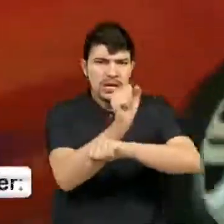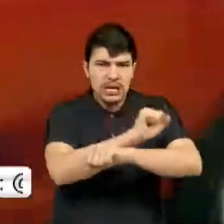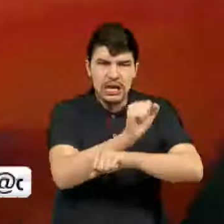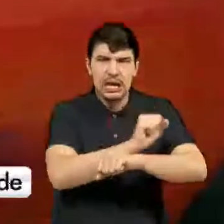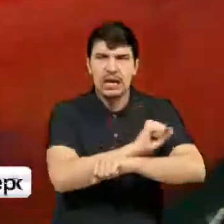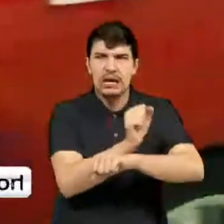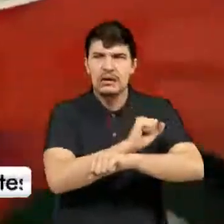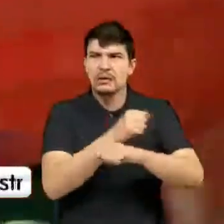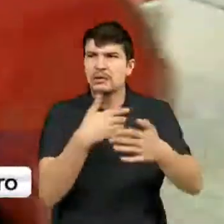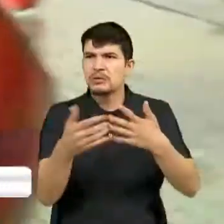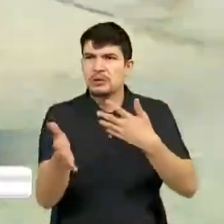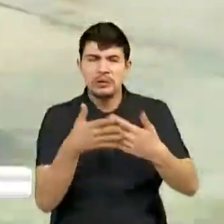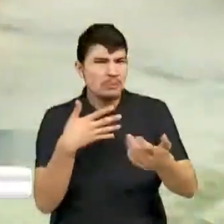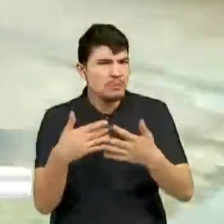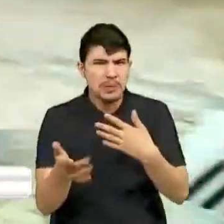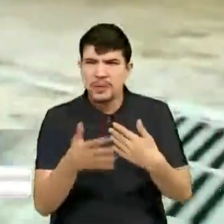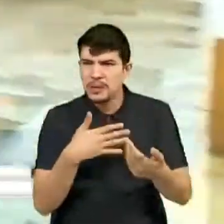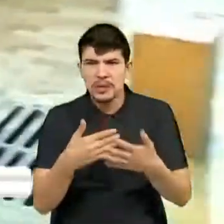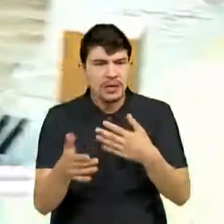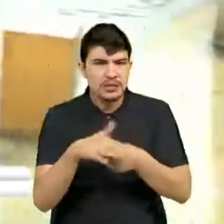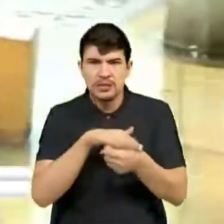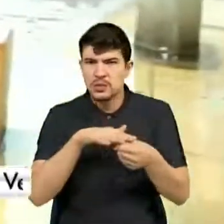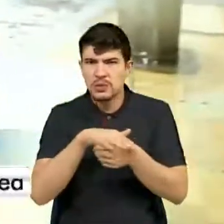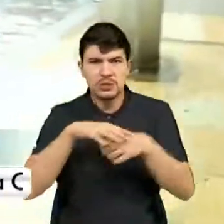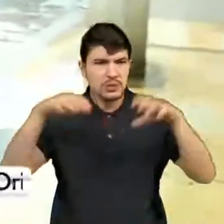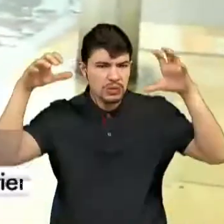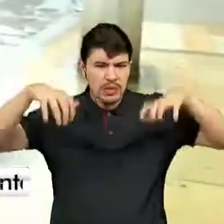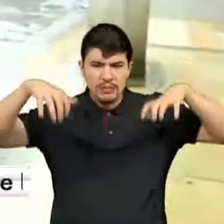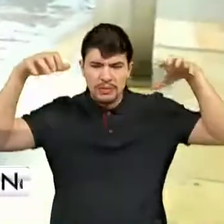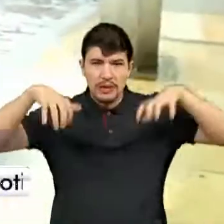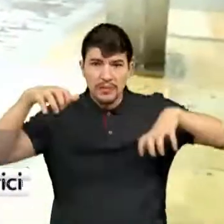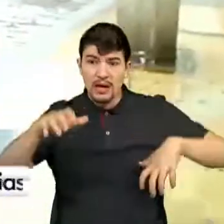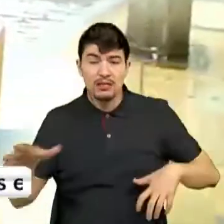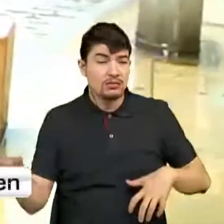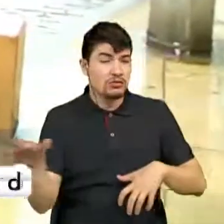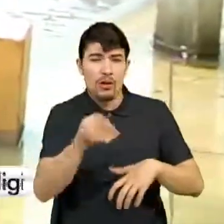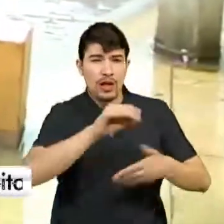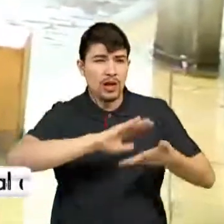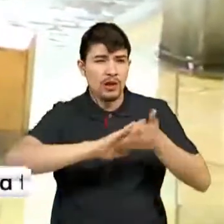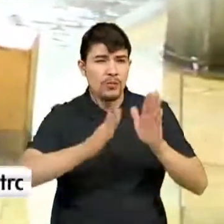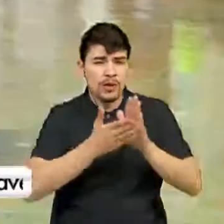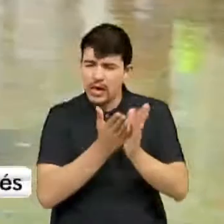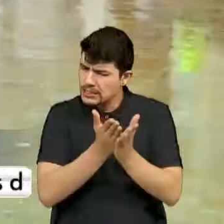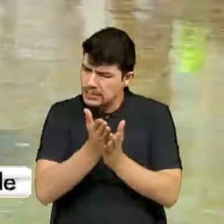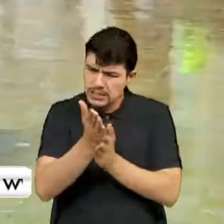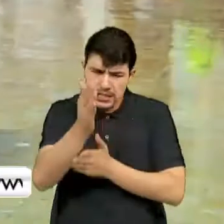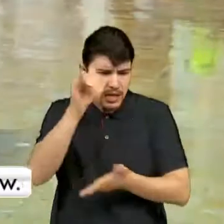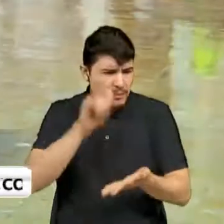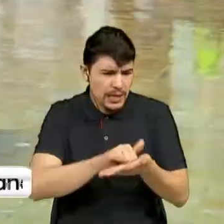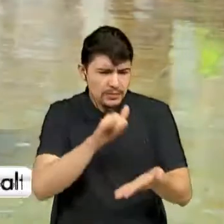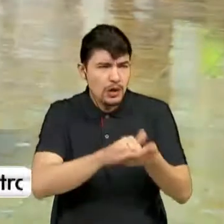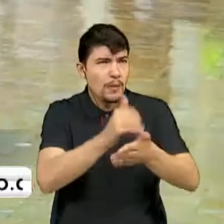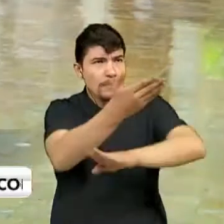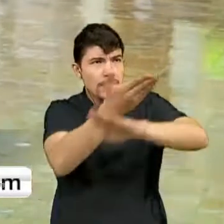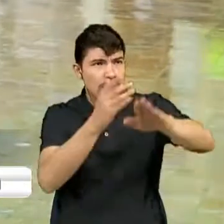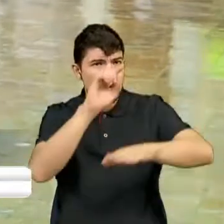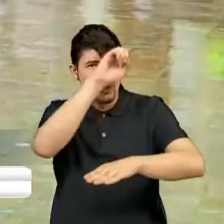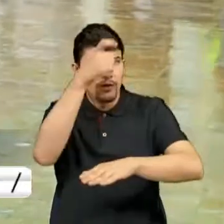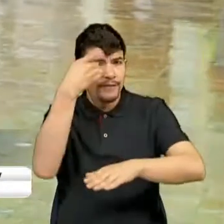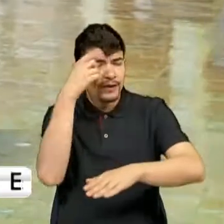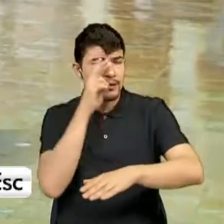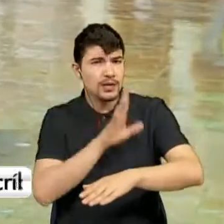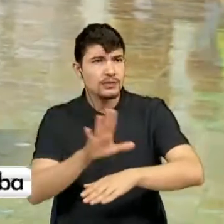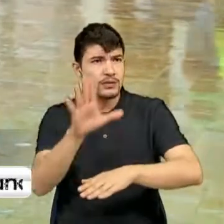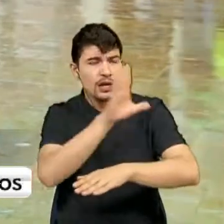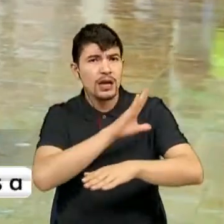sin importar las condiciones del clima, le han hecho saber a la comunidad que siguen exigiéndole al gobierno nacional el cumplimiento